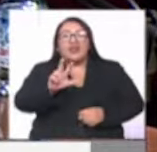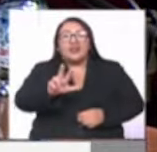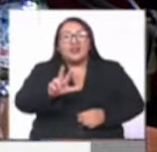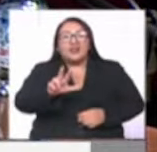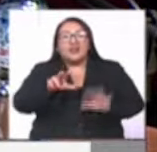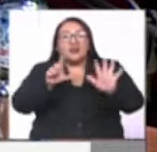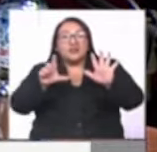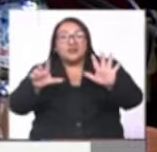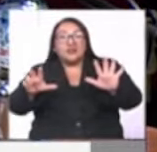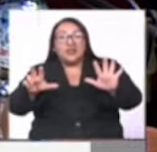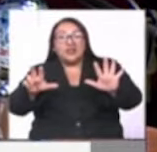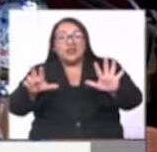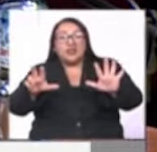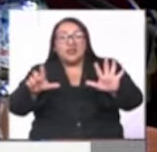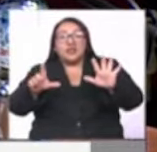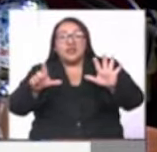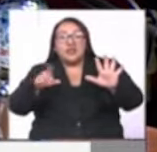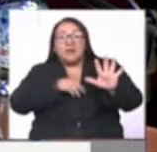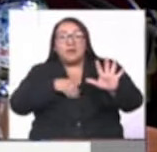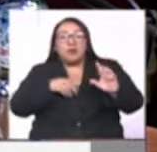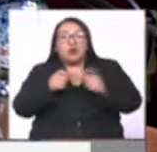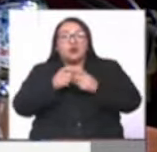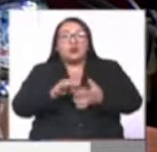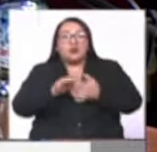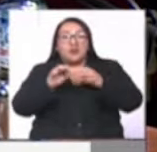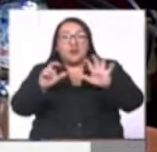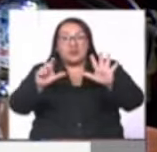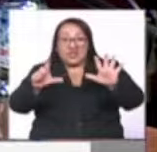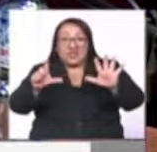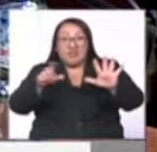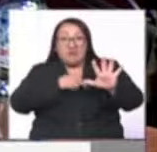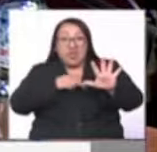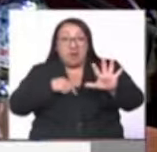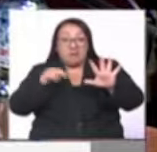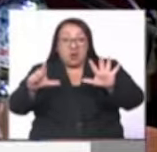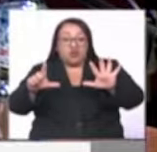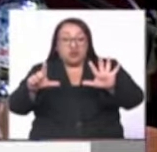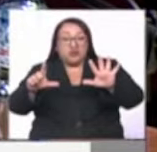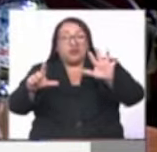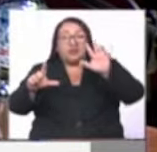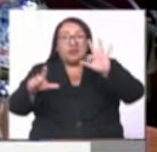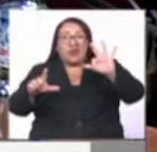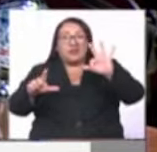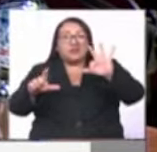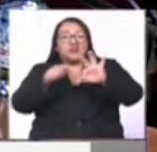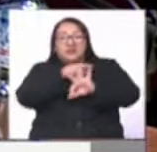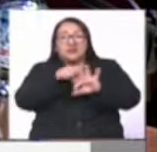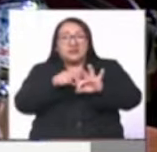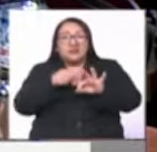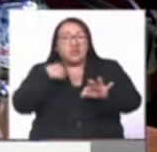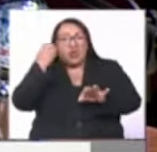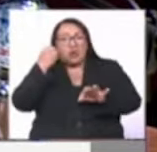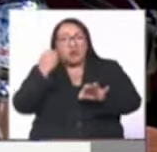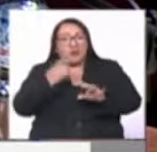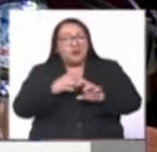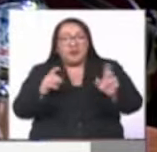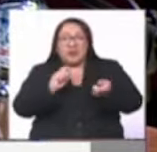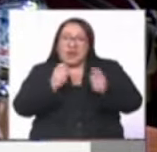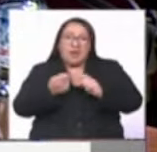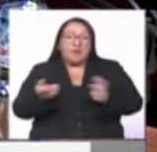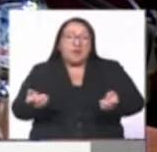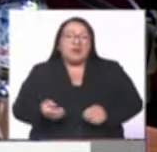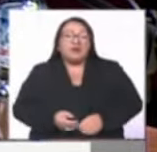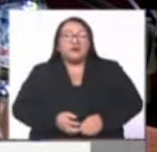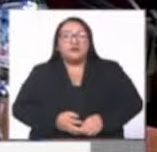integrantes de la comisión especial precisamente aquellos integrantes que tienen una opinión o que han cambiado de